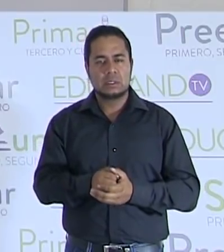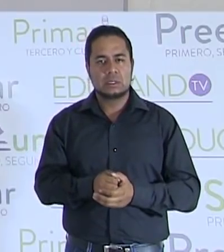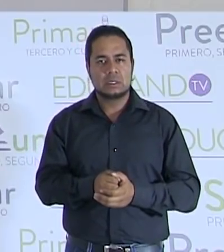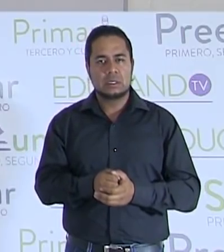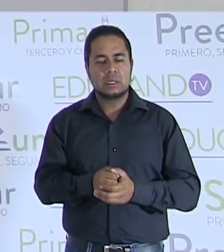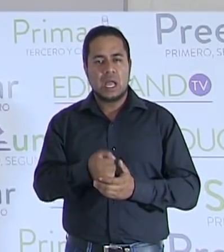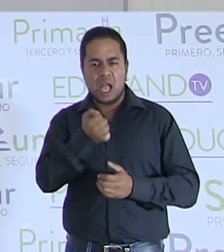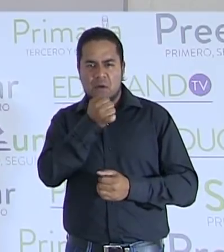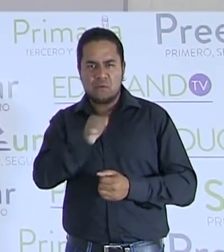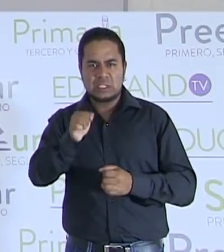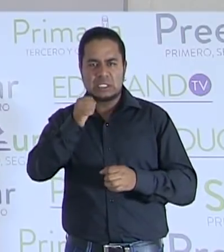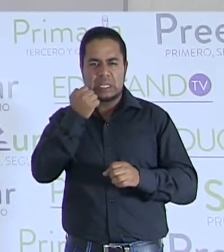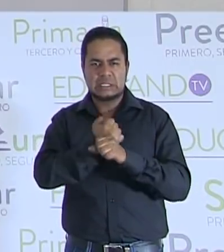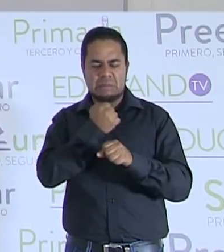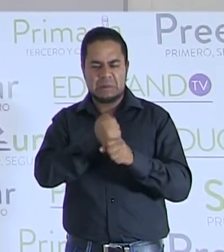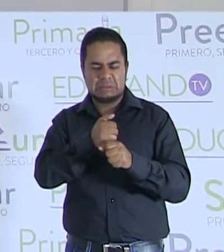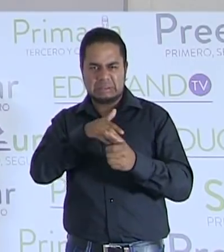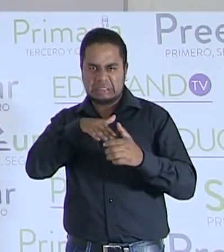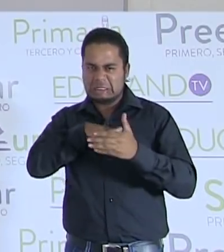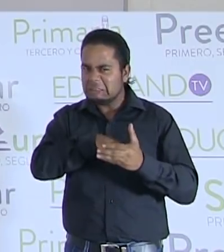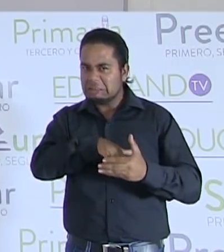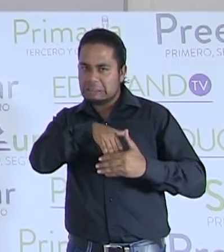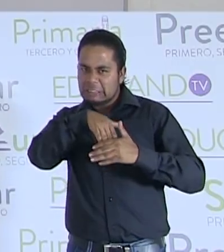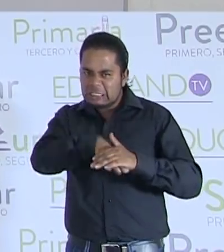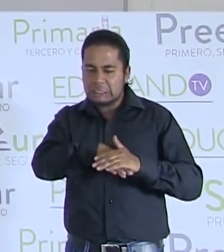los zapatos entran.